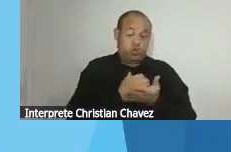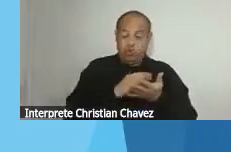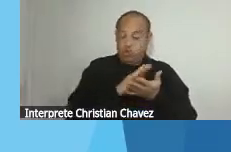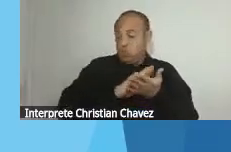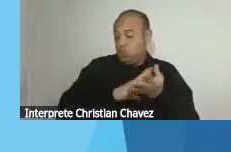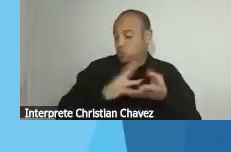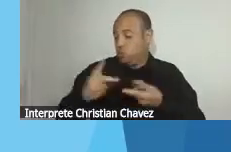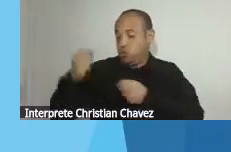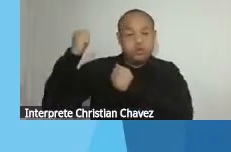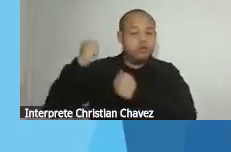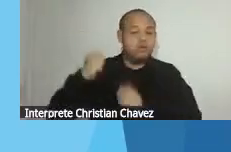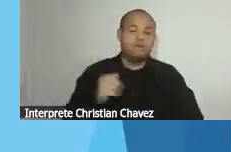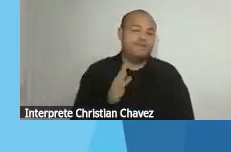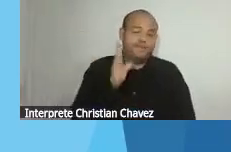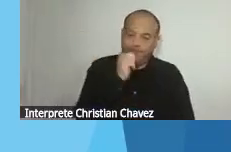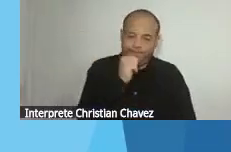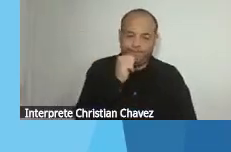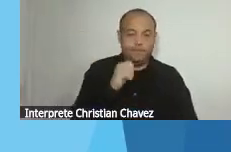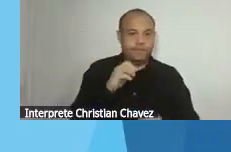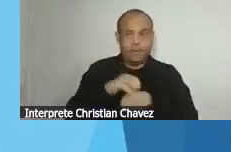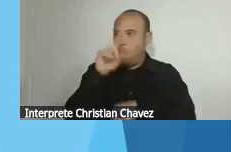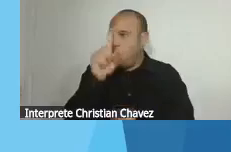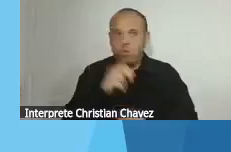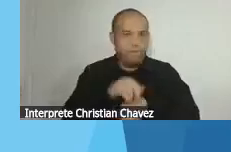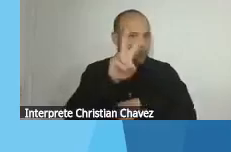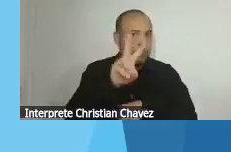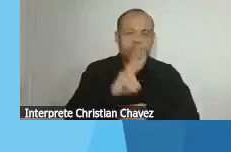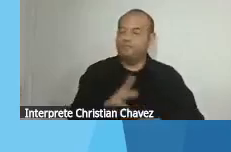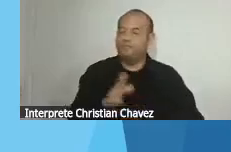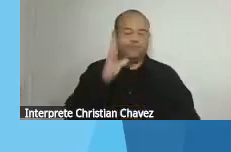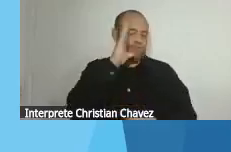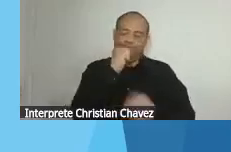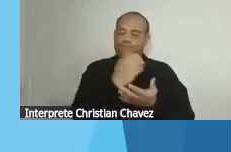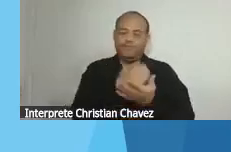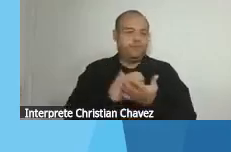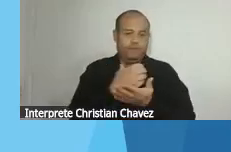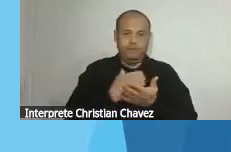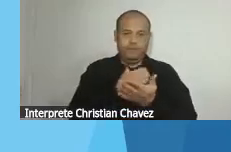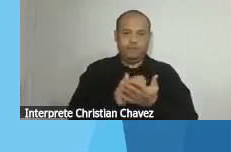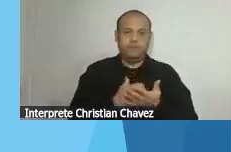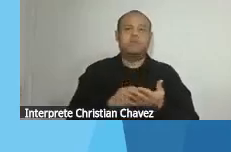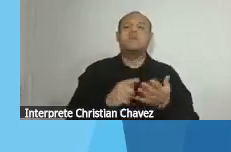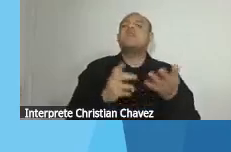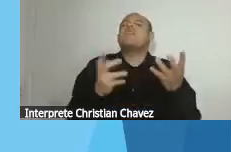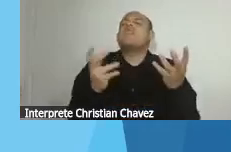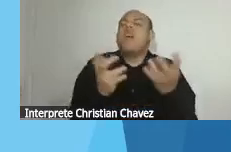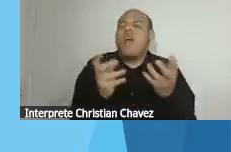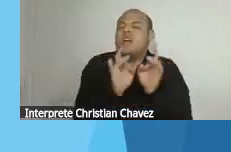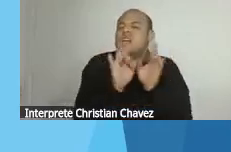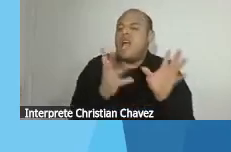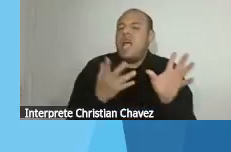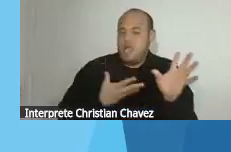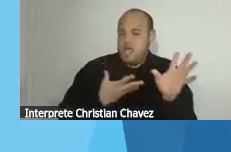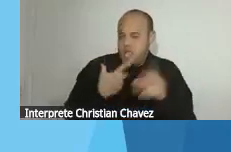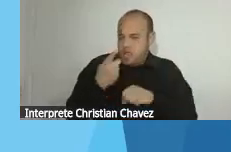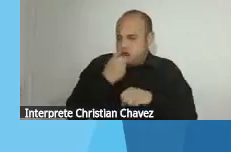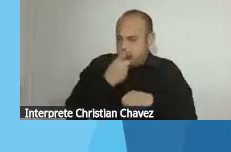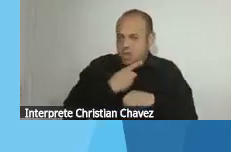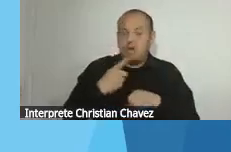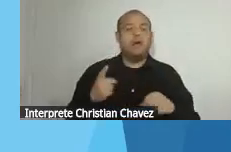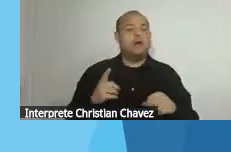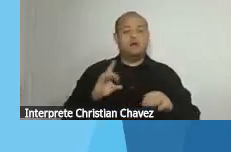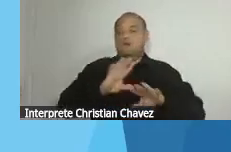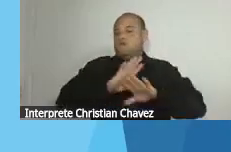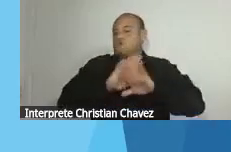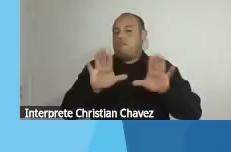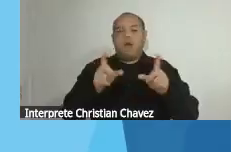tipo 2 no se va a curar. Estas diabetes se controlan, ¿sí? No va a haber algo mágico que te lo cure,